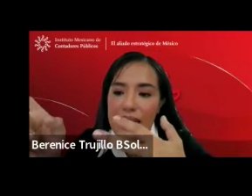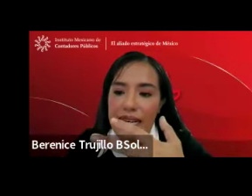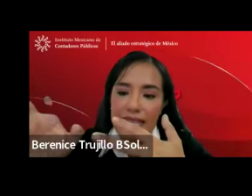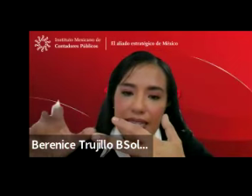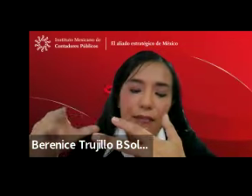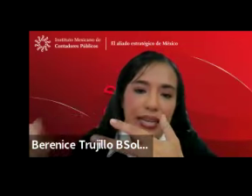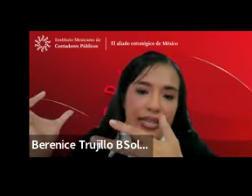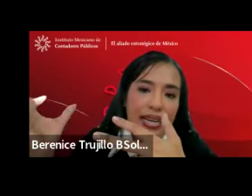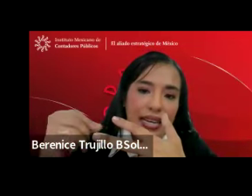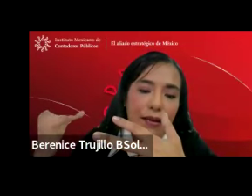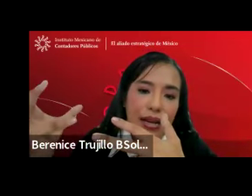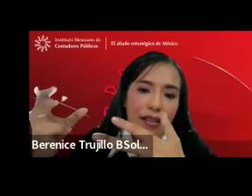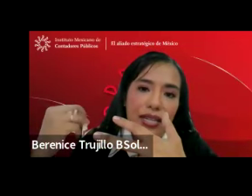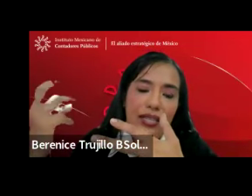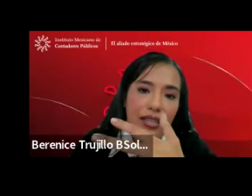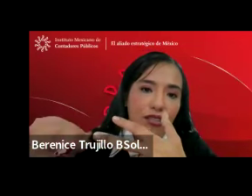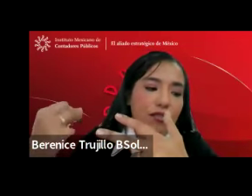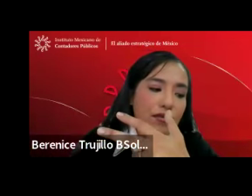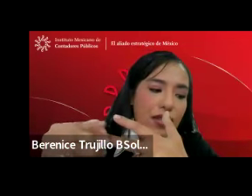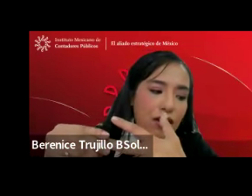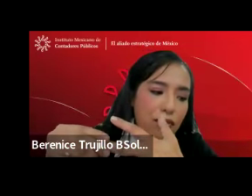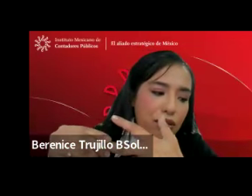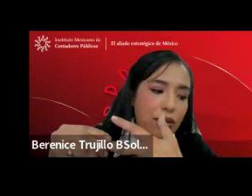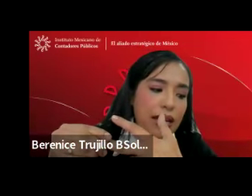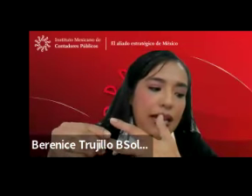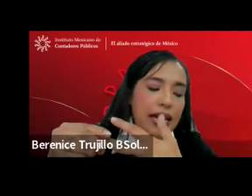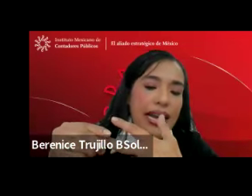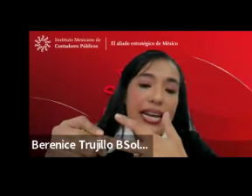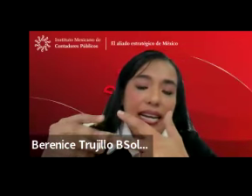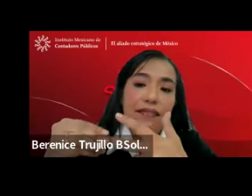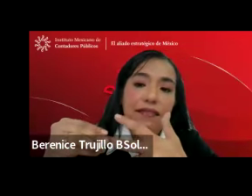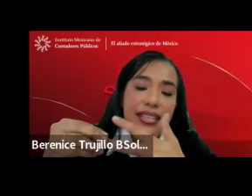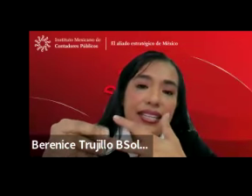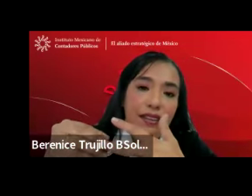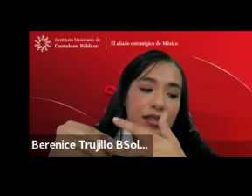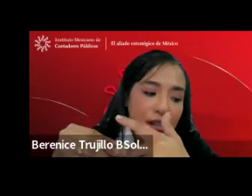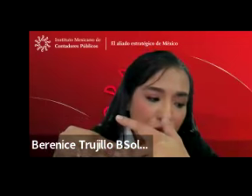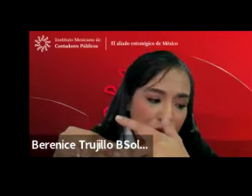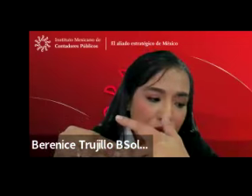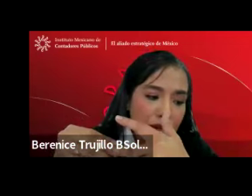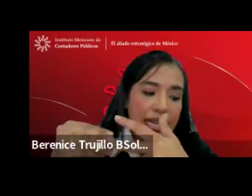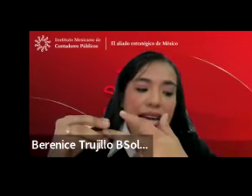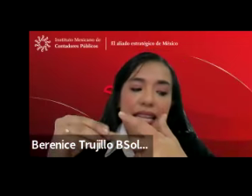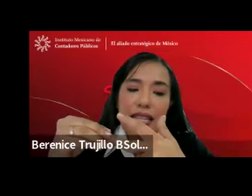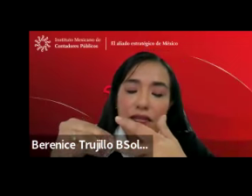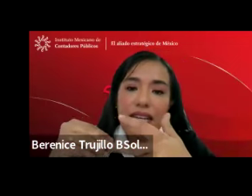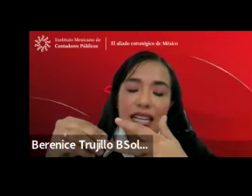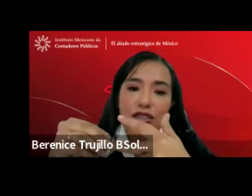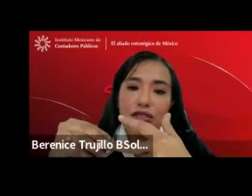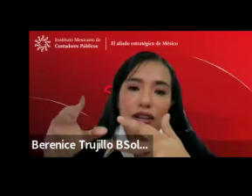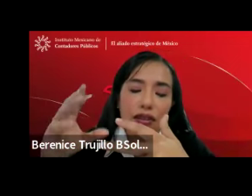denominación fiduciaria, que es la empresa que lleva la administración de ese fideicomiso, el RFC de ese fideicomiso y